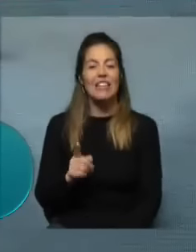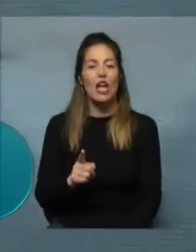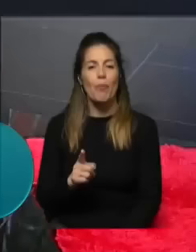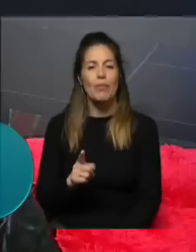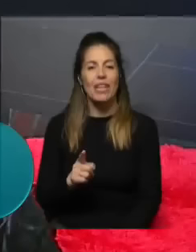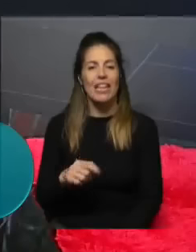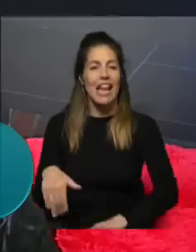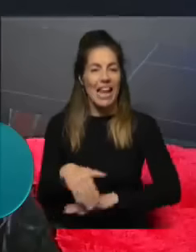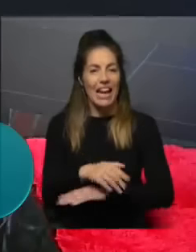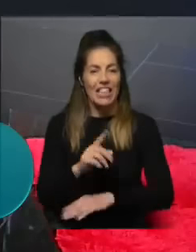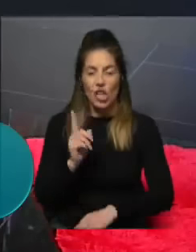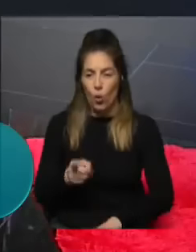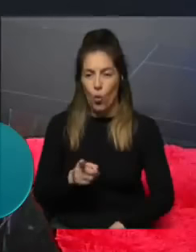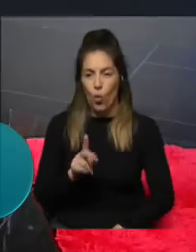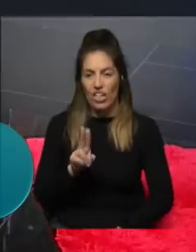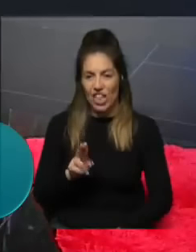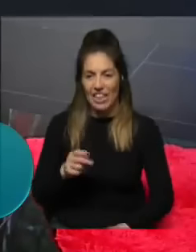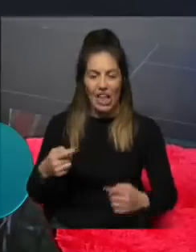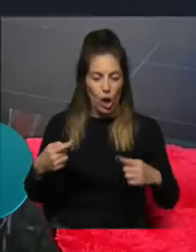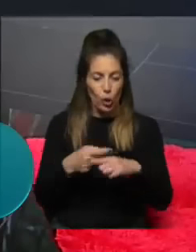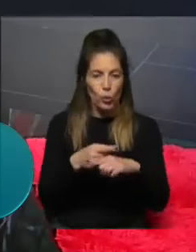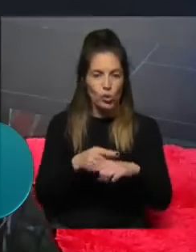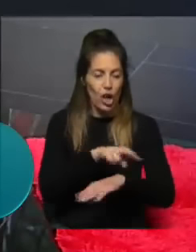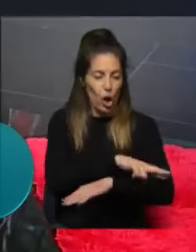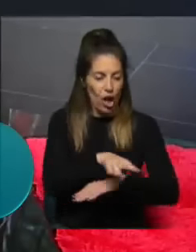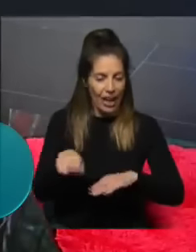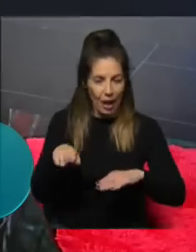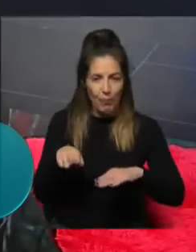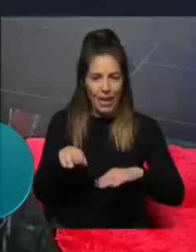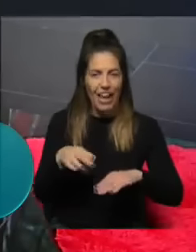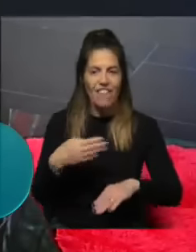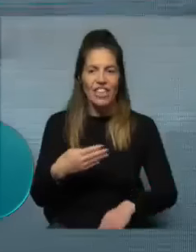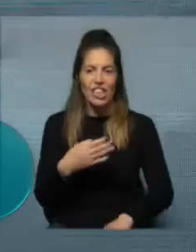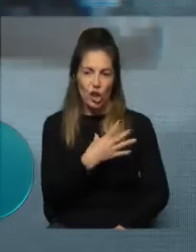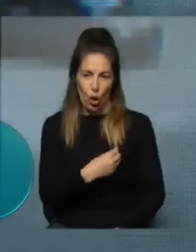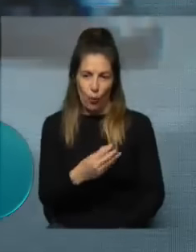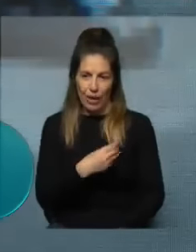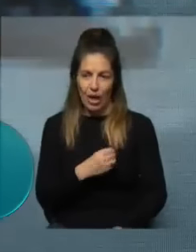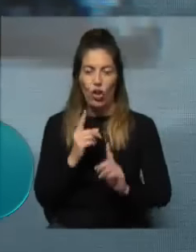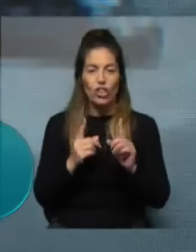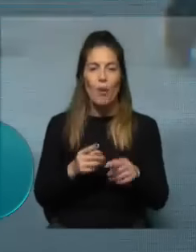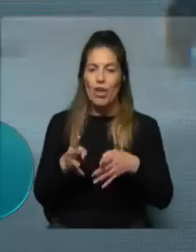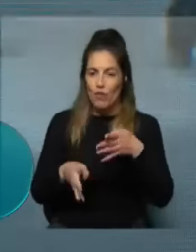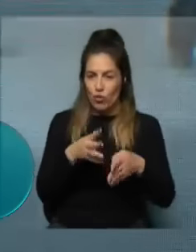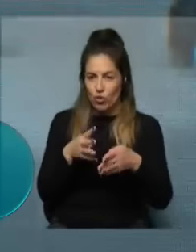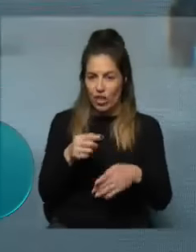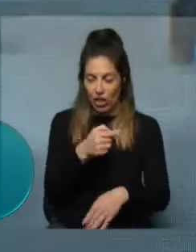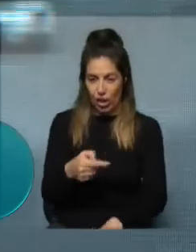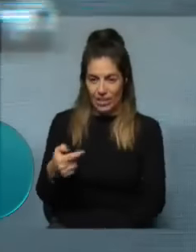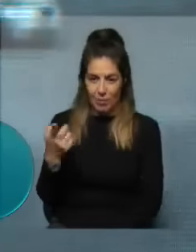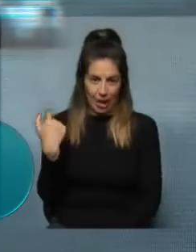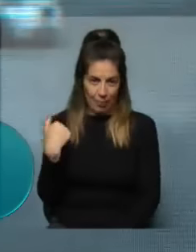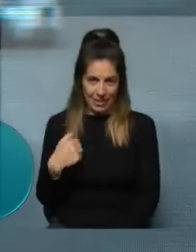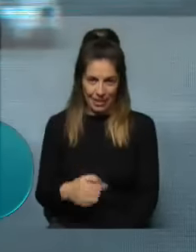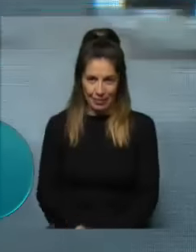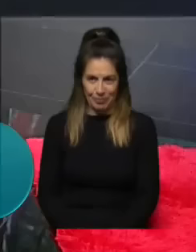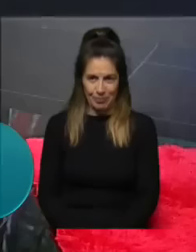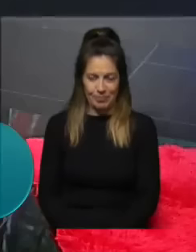Guayaquil, en el cruce con la Rambla y también con Benito Blanco, que quedaron también funcionando la semana pasada, si no estoy equivocada.